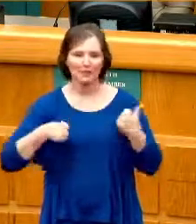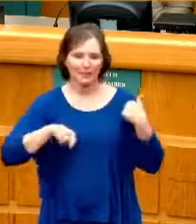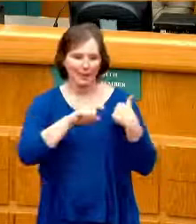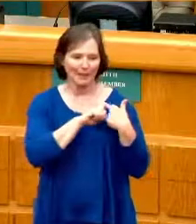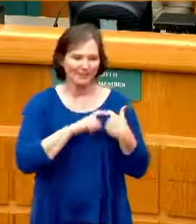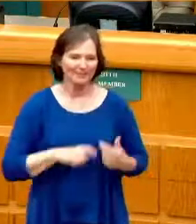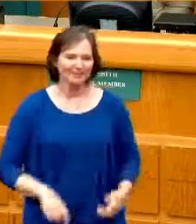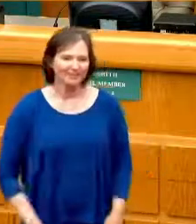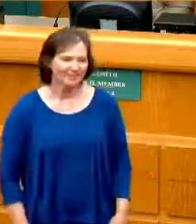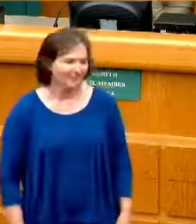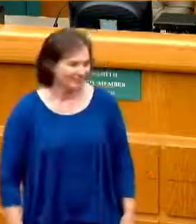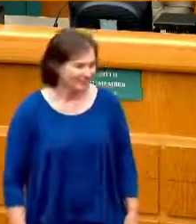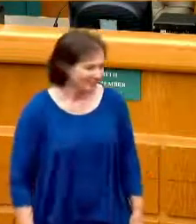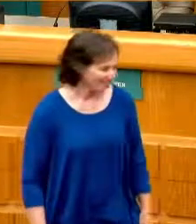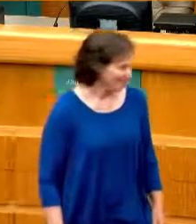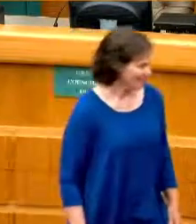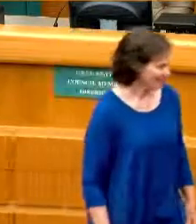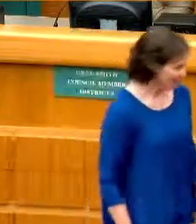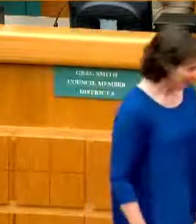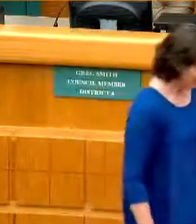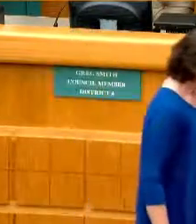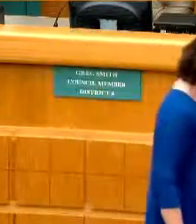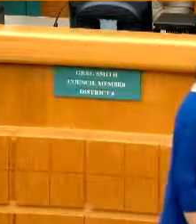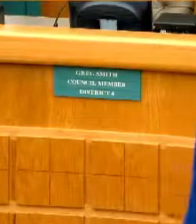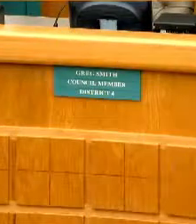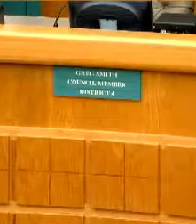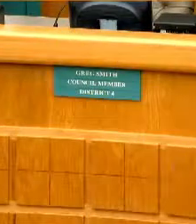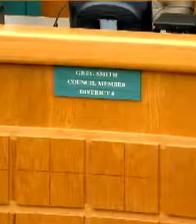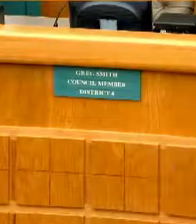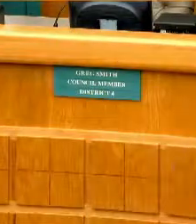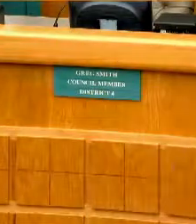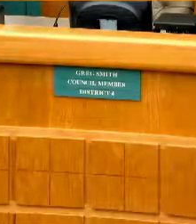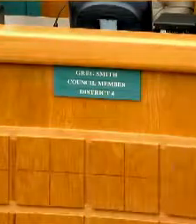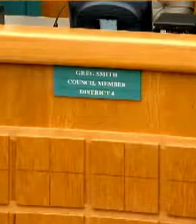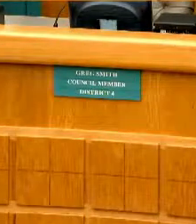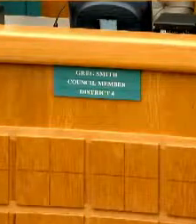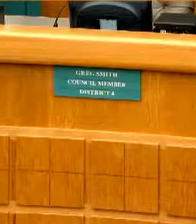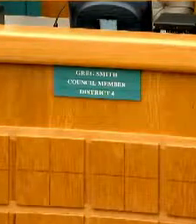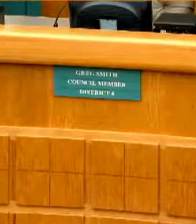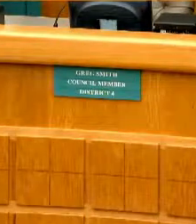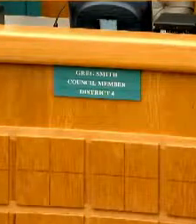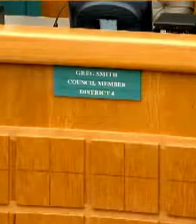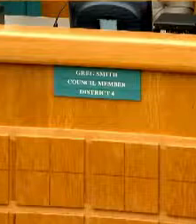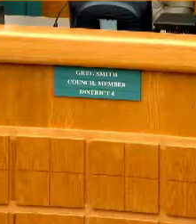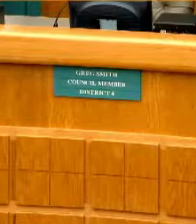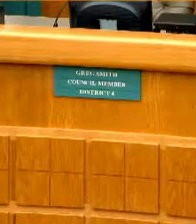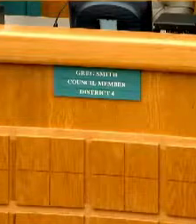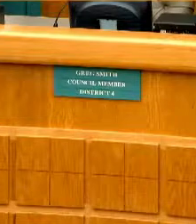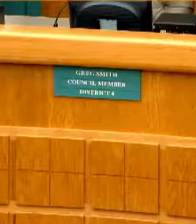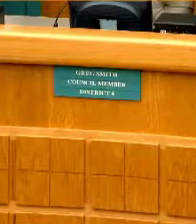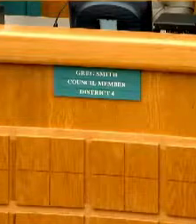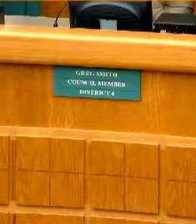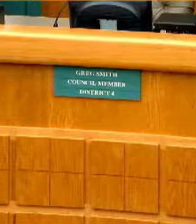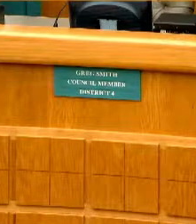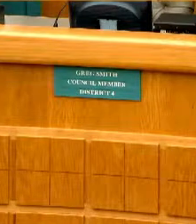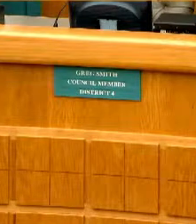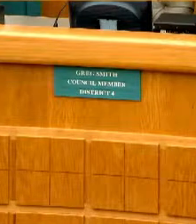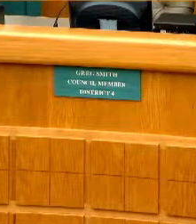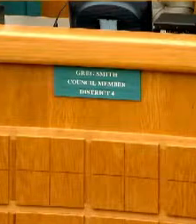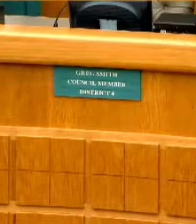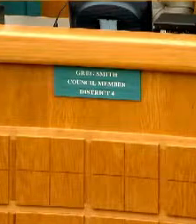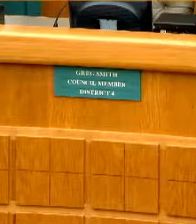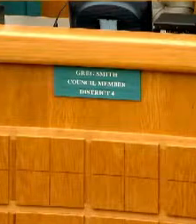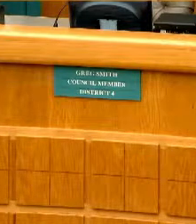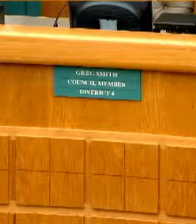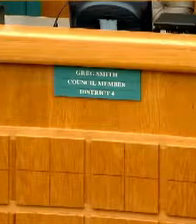los empleados de salud del condado de Nueces. Existen otros proveedores de vacunas como el Hospital Infantil Driscoll y el sistema SPON. Ellos han aprendido de